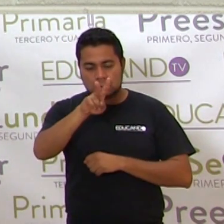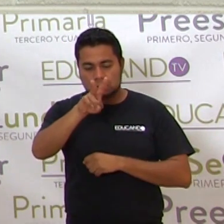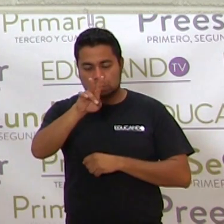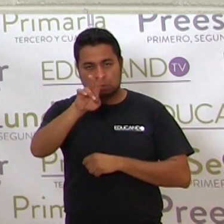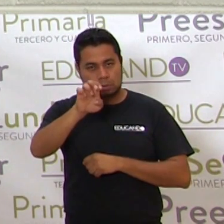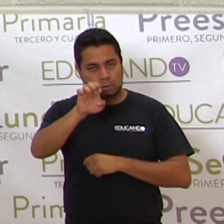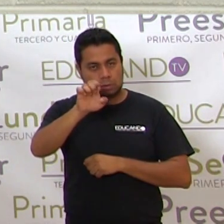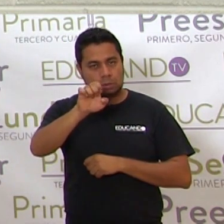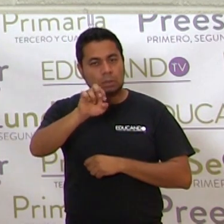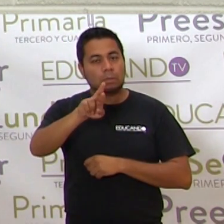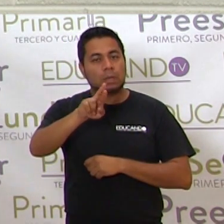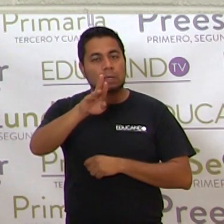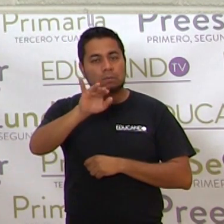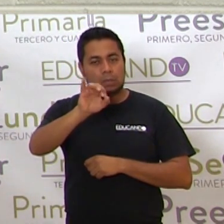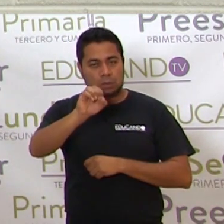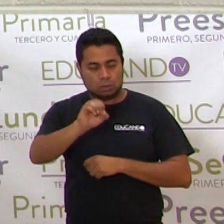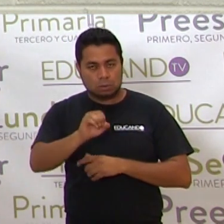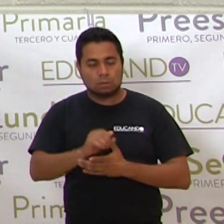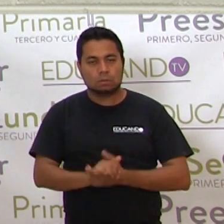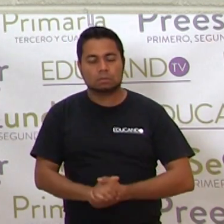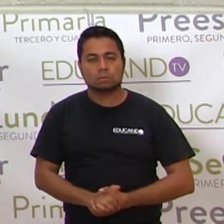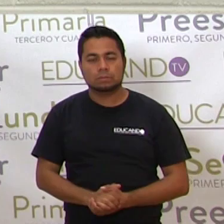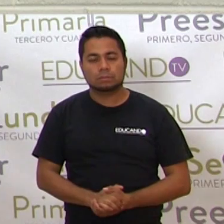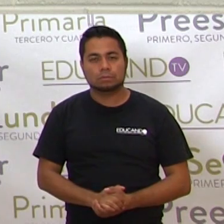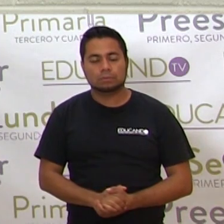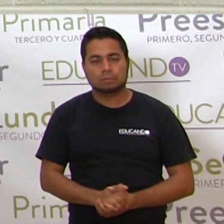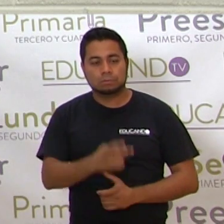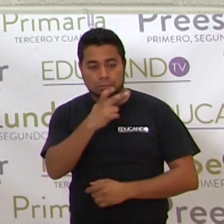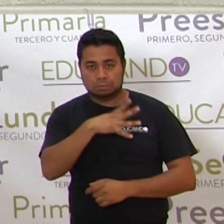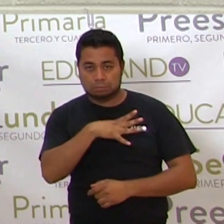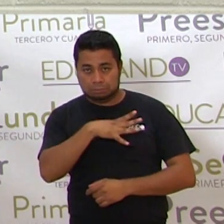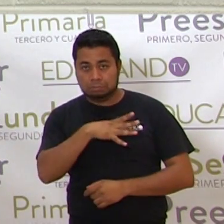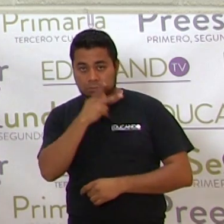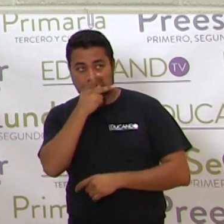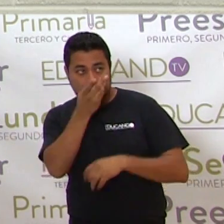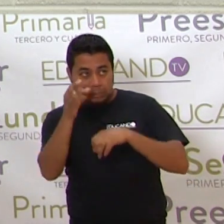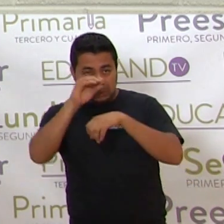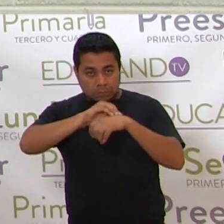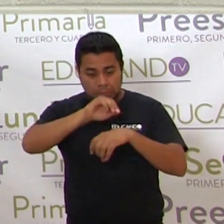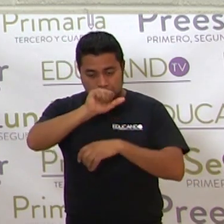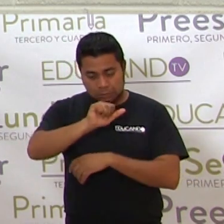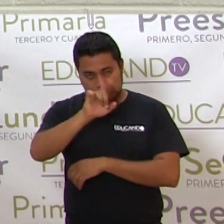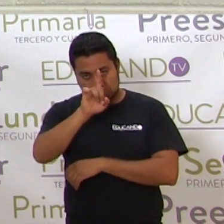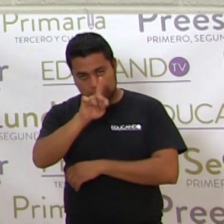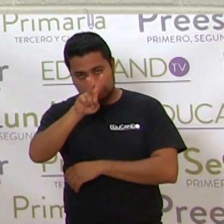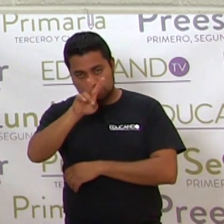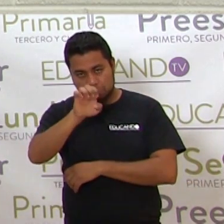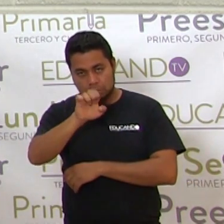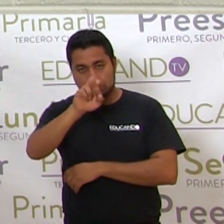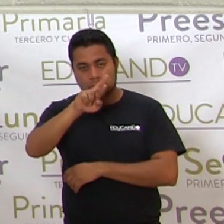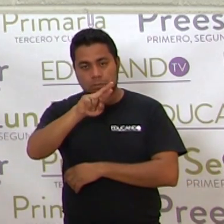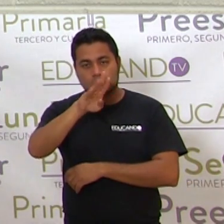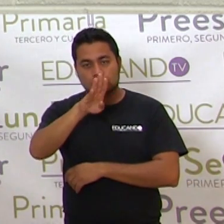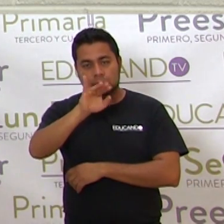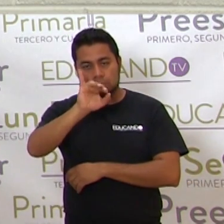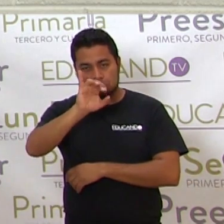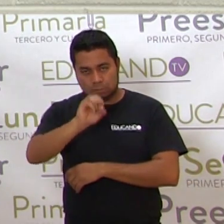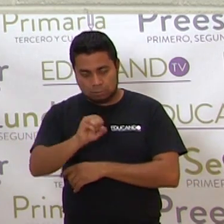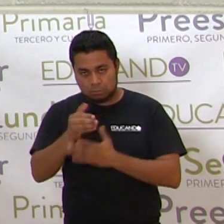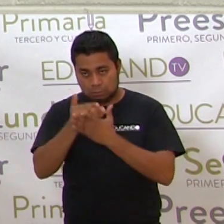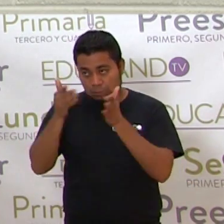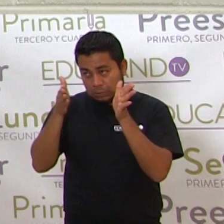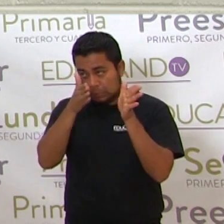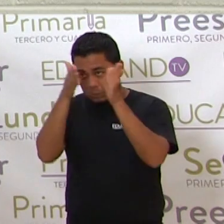¿Bien? El adverbio. Y también de este lado vamos a tener lo que